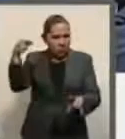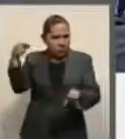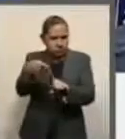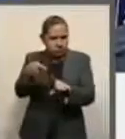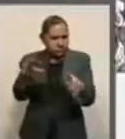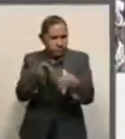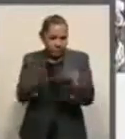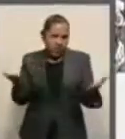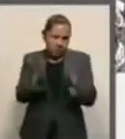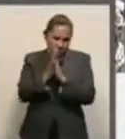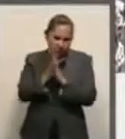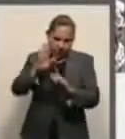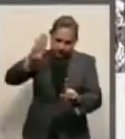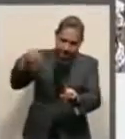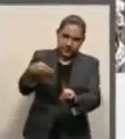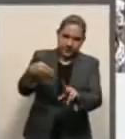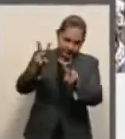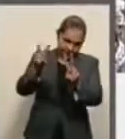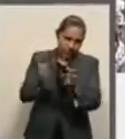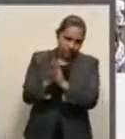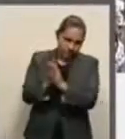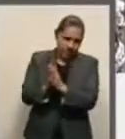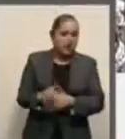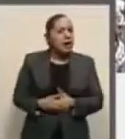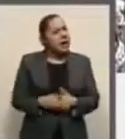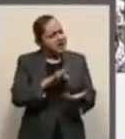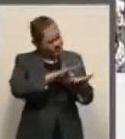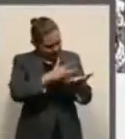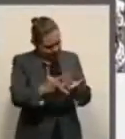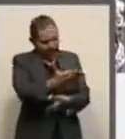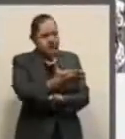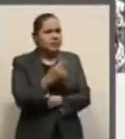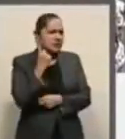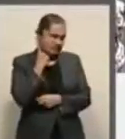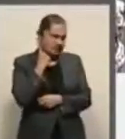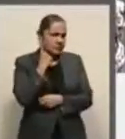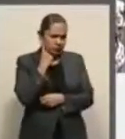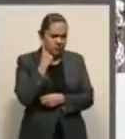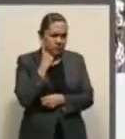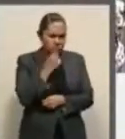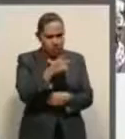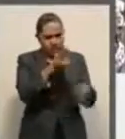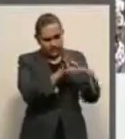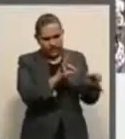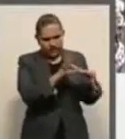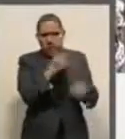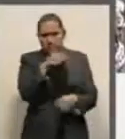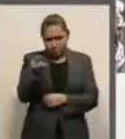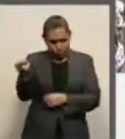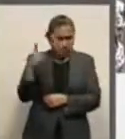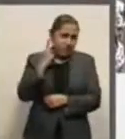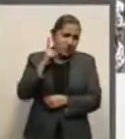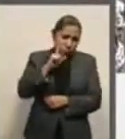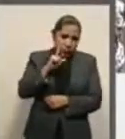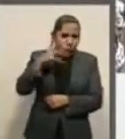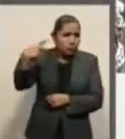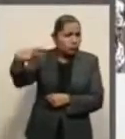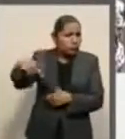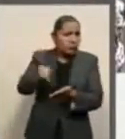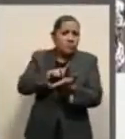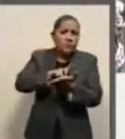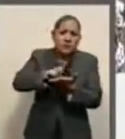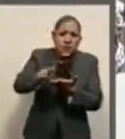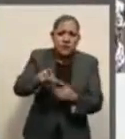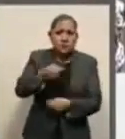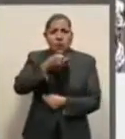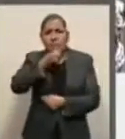muchas gracias por ilustrar los diputados pero la diputada está haciendo uso de su derecho de participación